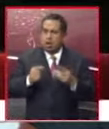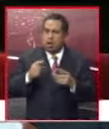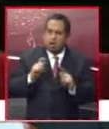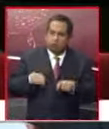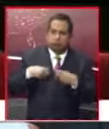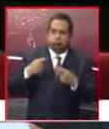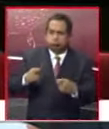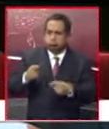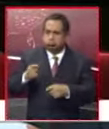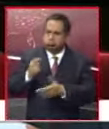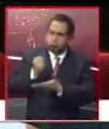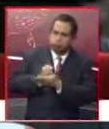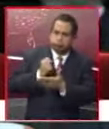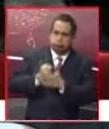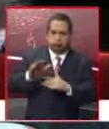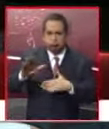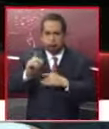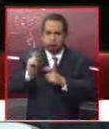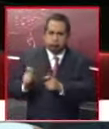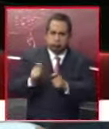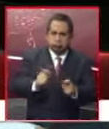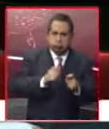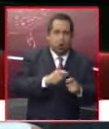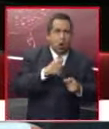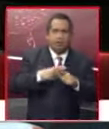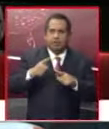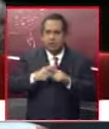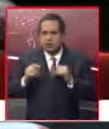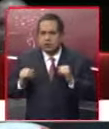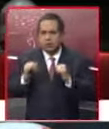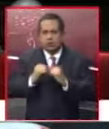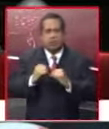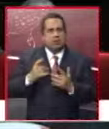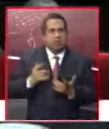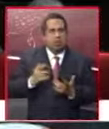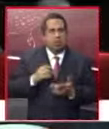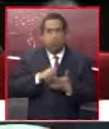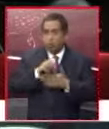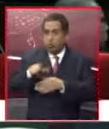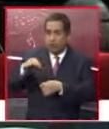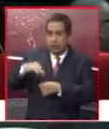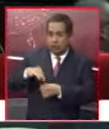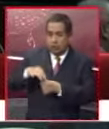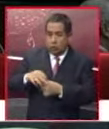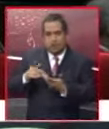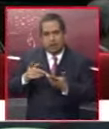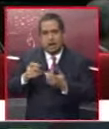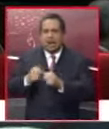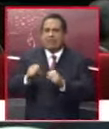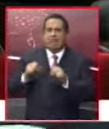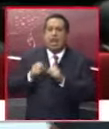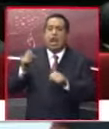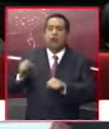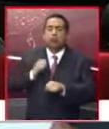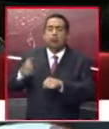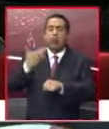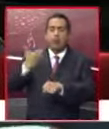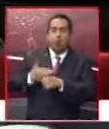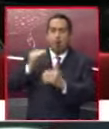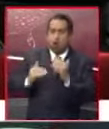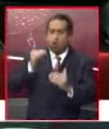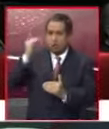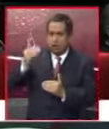nombramientos de instituciones, particularmente pues referiría yo a las electorales, tanto de la Sala Superior